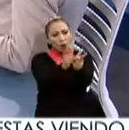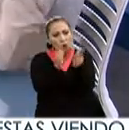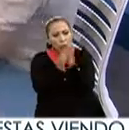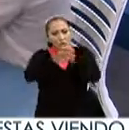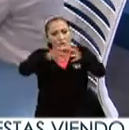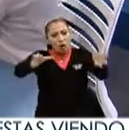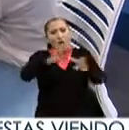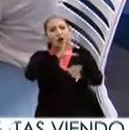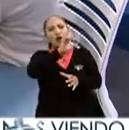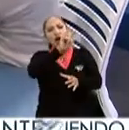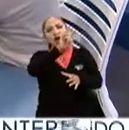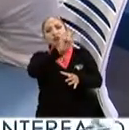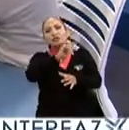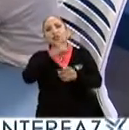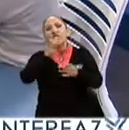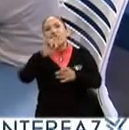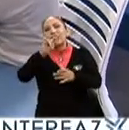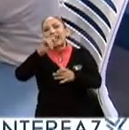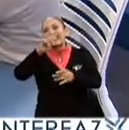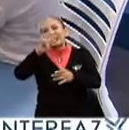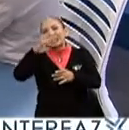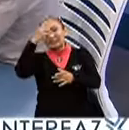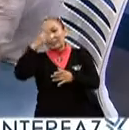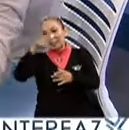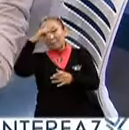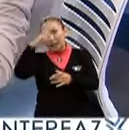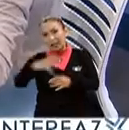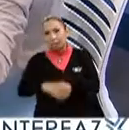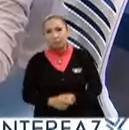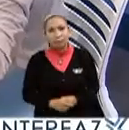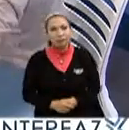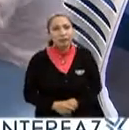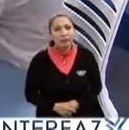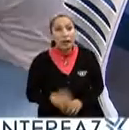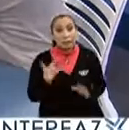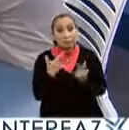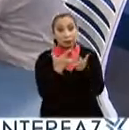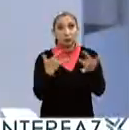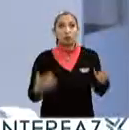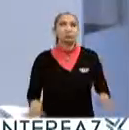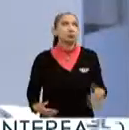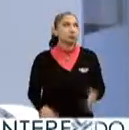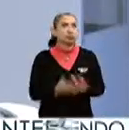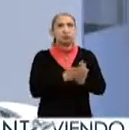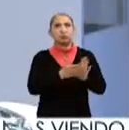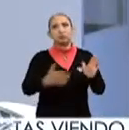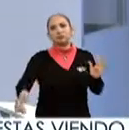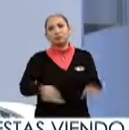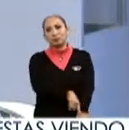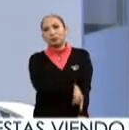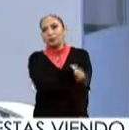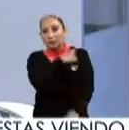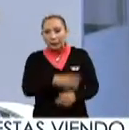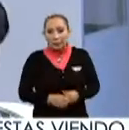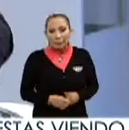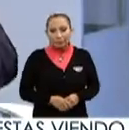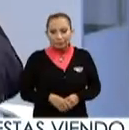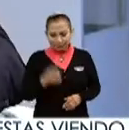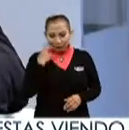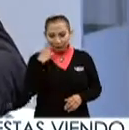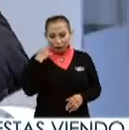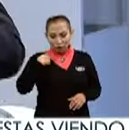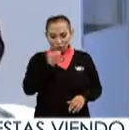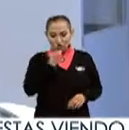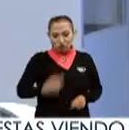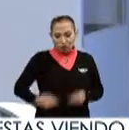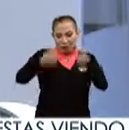agrupación, ¿no? Coros y orquestas infantiles de México? Fíjese que es algo, es historia, Dios mío. Porque, sí, claro. Porque, mire, yo cuando